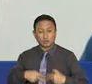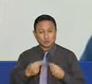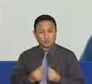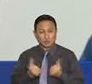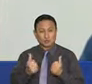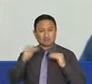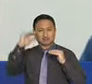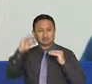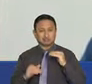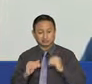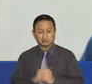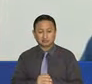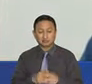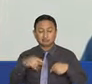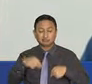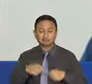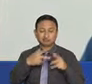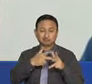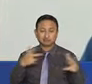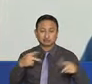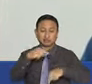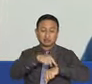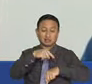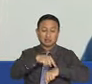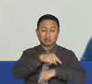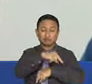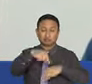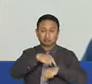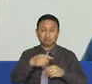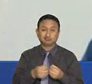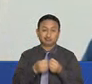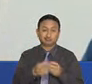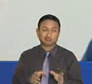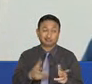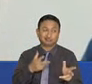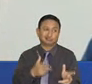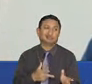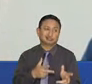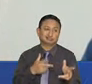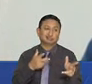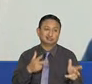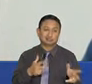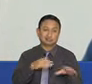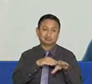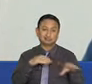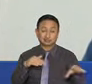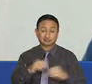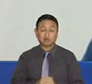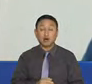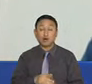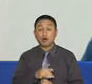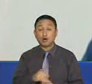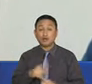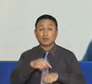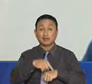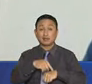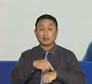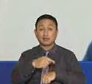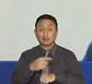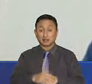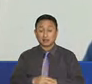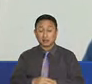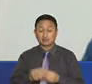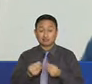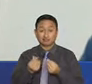cada vez más estamos gastando más tiempo de viaje en el transporte Estamos perdiendo dinero en el transporte